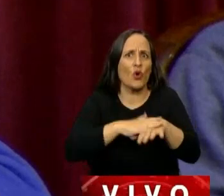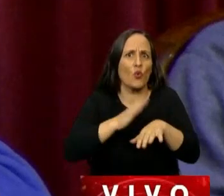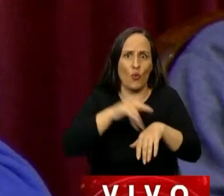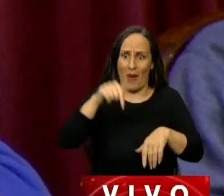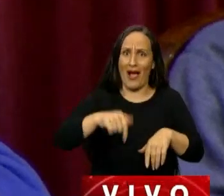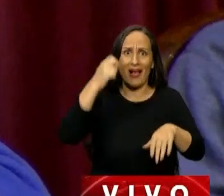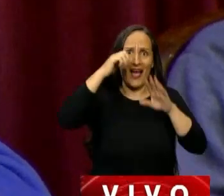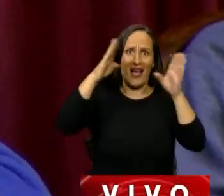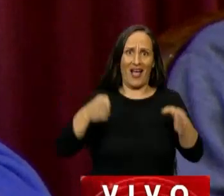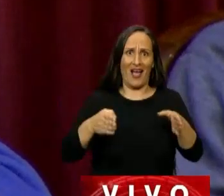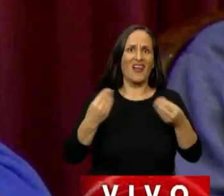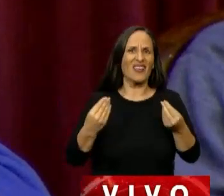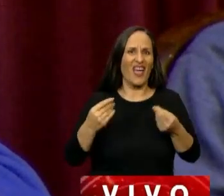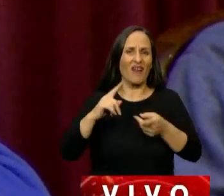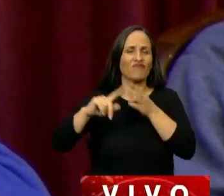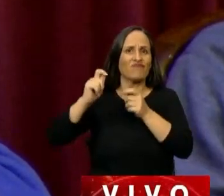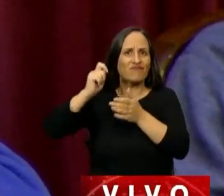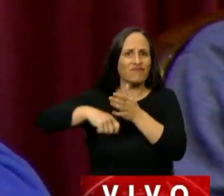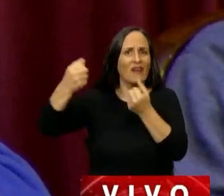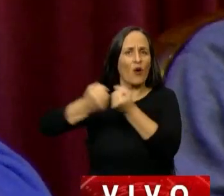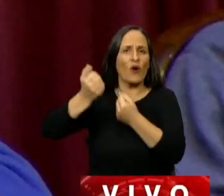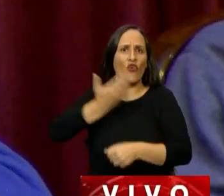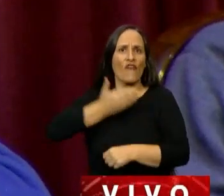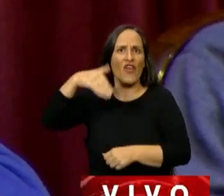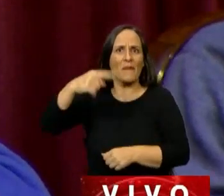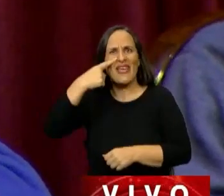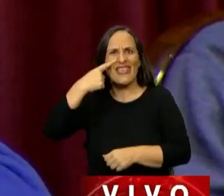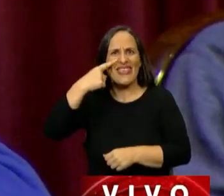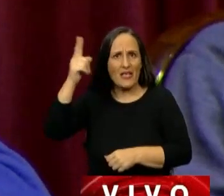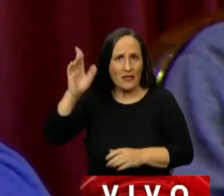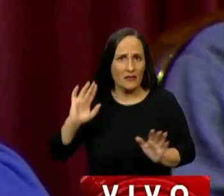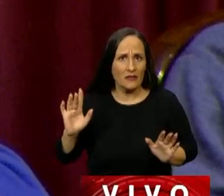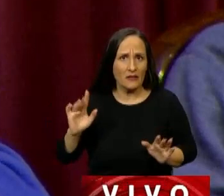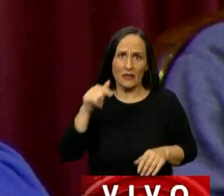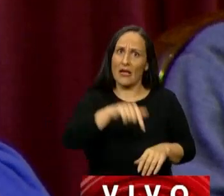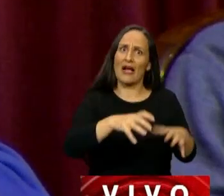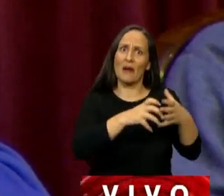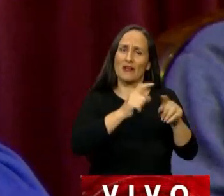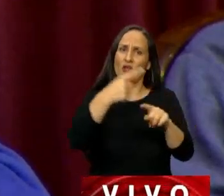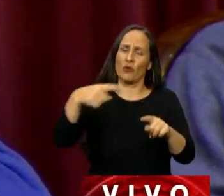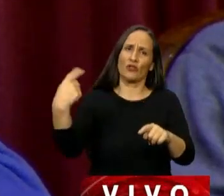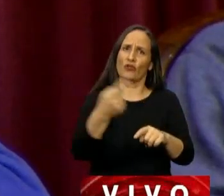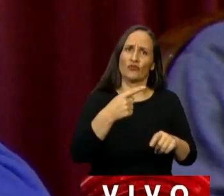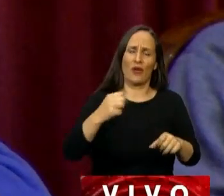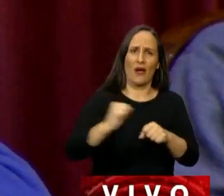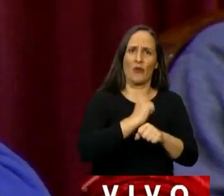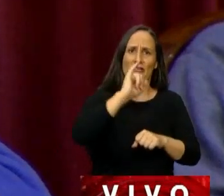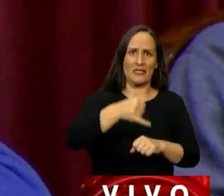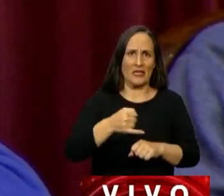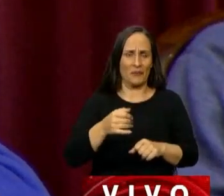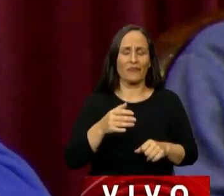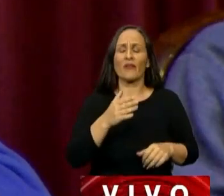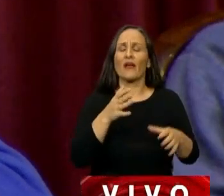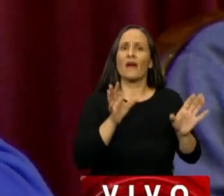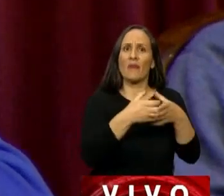es el acuerdo con el Fondo Monetario Internacional, que fue aprobado por las bancadas mayoritarias, por gran parte del Frente de